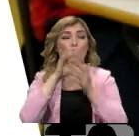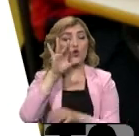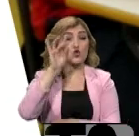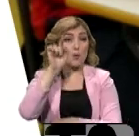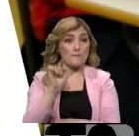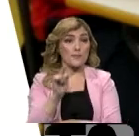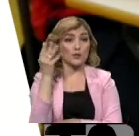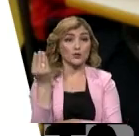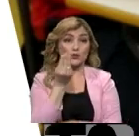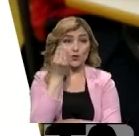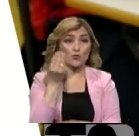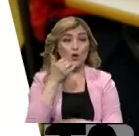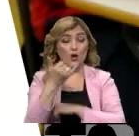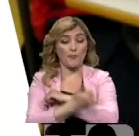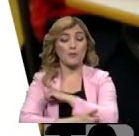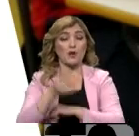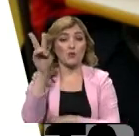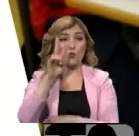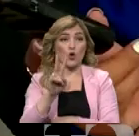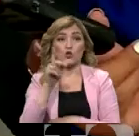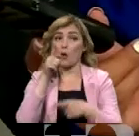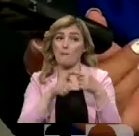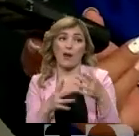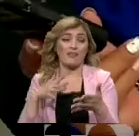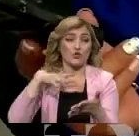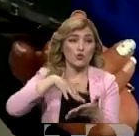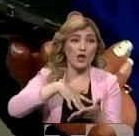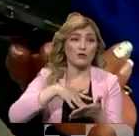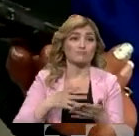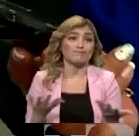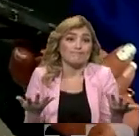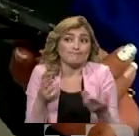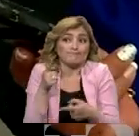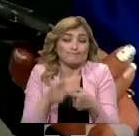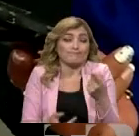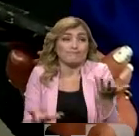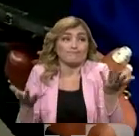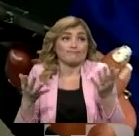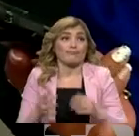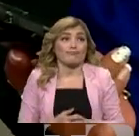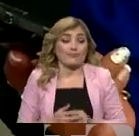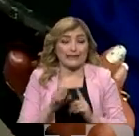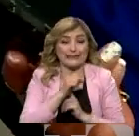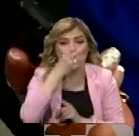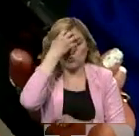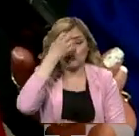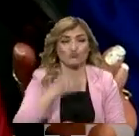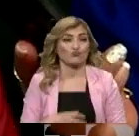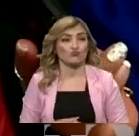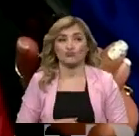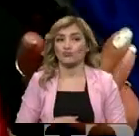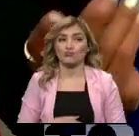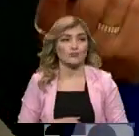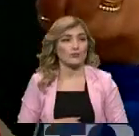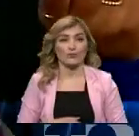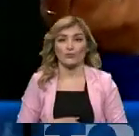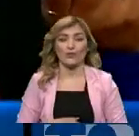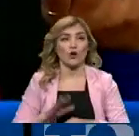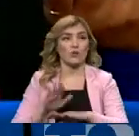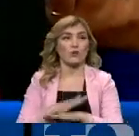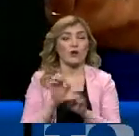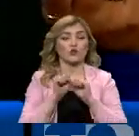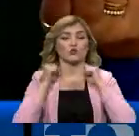jóvenes extranjeros se quedaron sin estudiar. Si no han podido ingresar, no es por el sistema educativo. Así que más bien convocamos